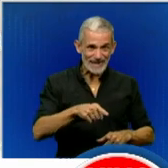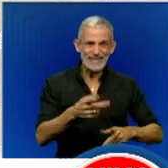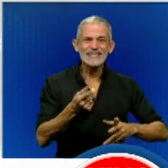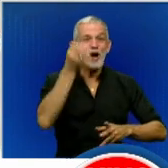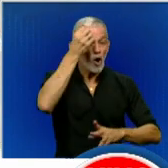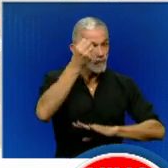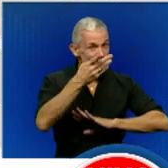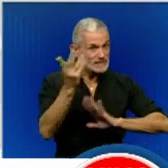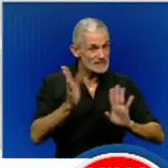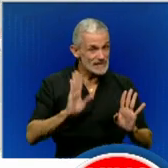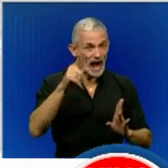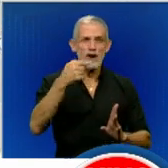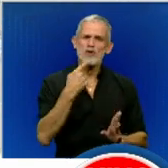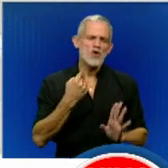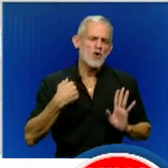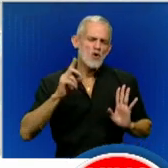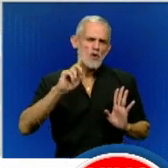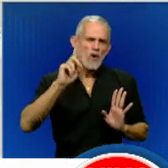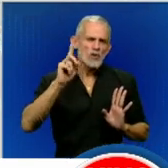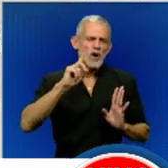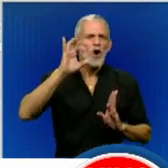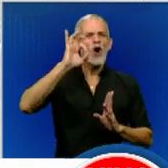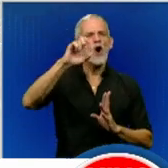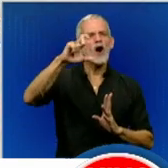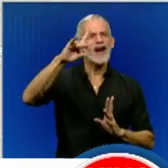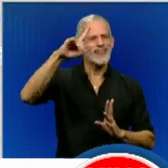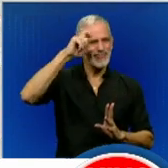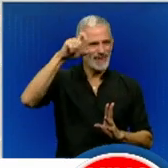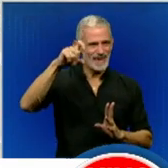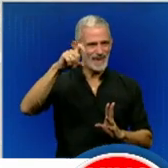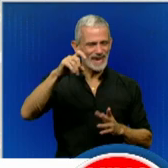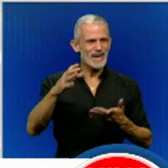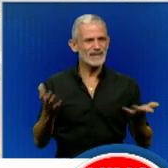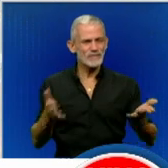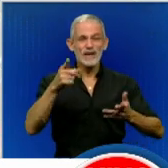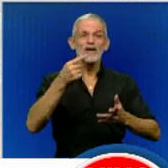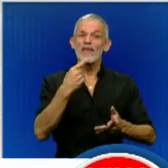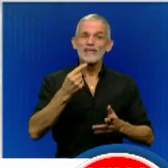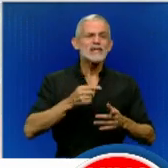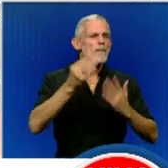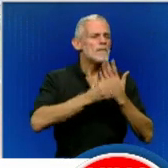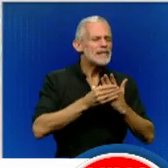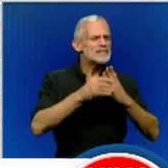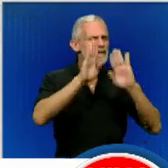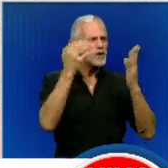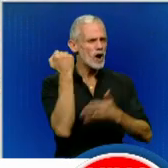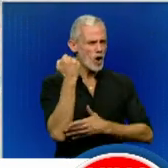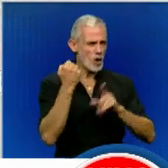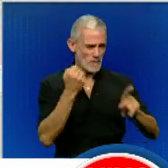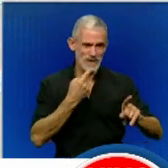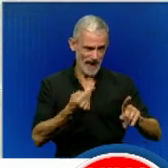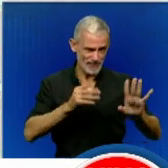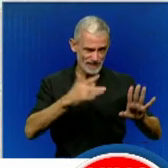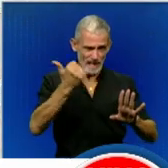oficial no digo la de lado de la que la ocde dice que tenemos digo la que dice el ministerio de economía que